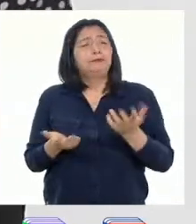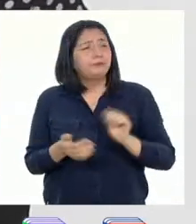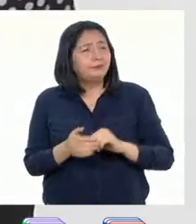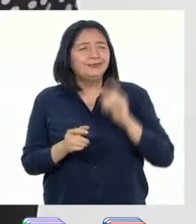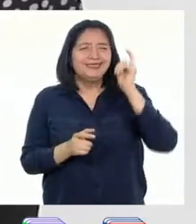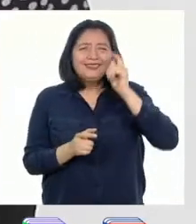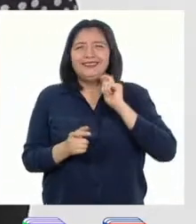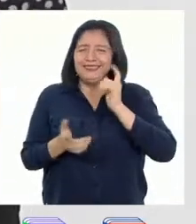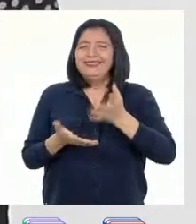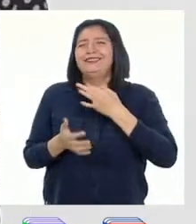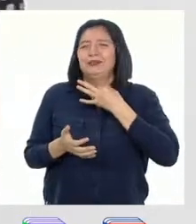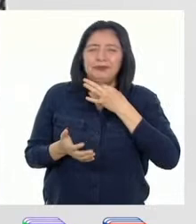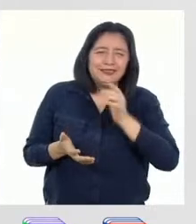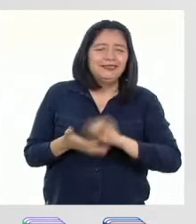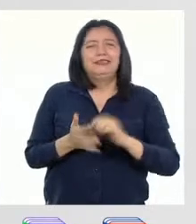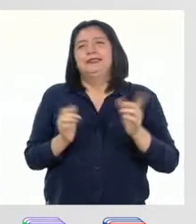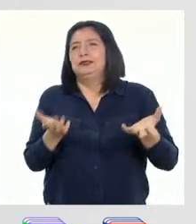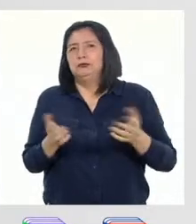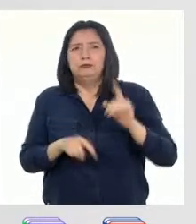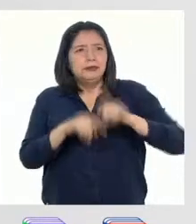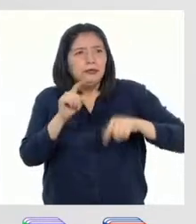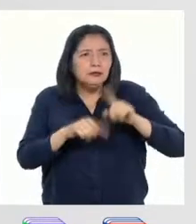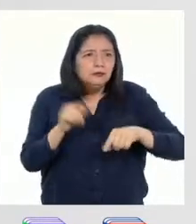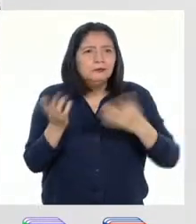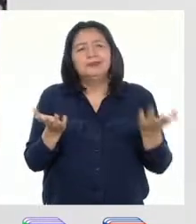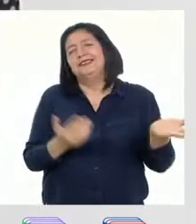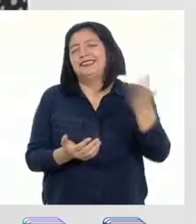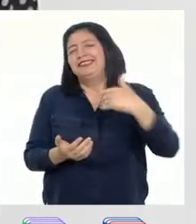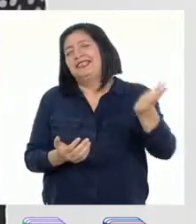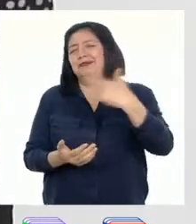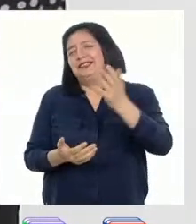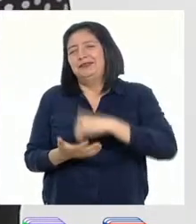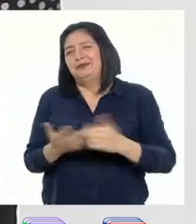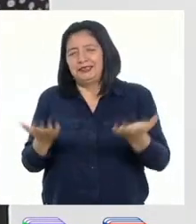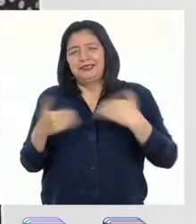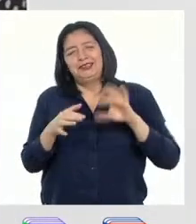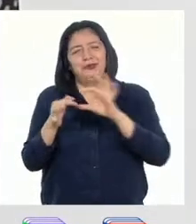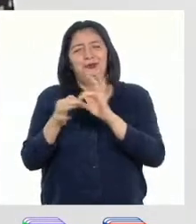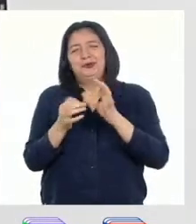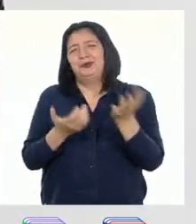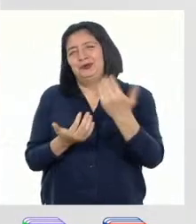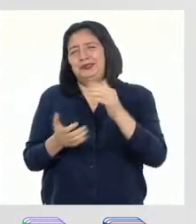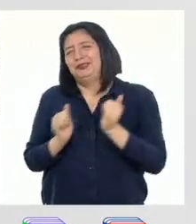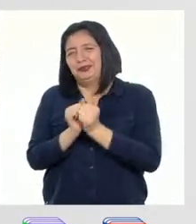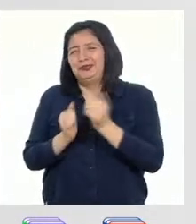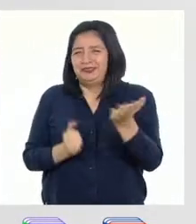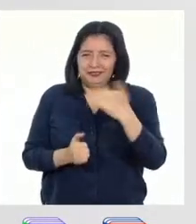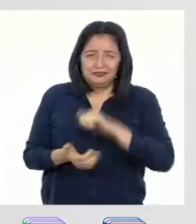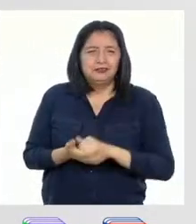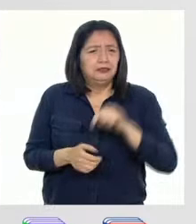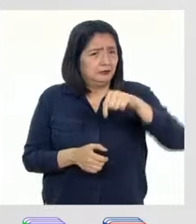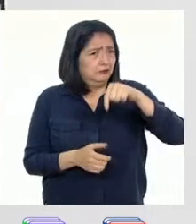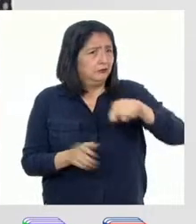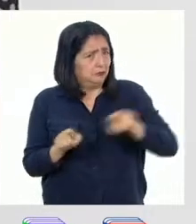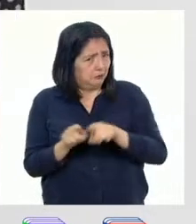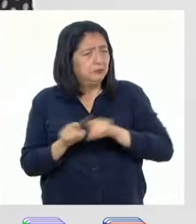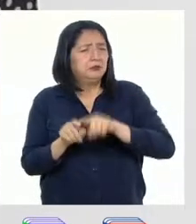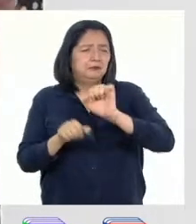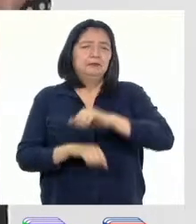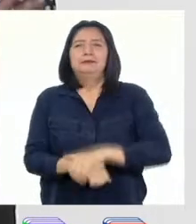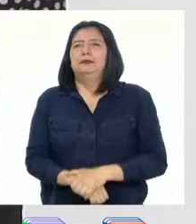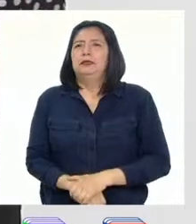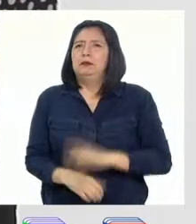madres, tíos, tías, abuelitos, con nuestros primos. Así que llámenlos, vamos, que se unan con nosotros. Este programa también es para